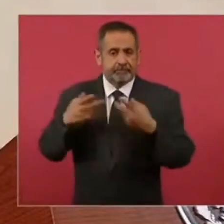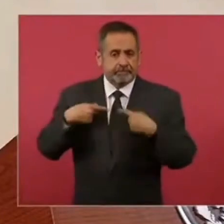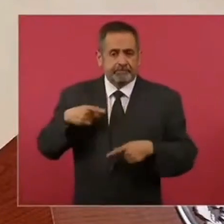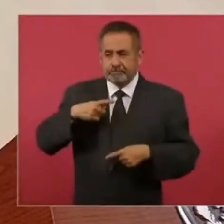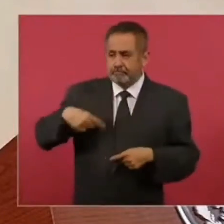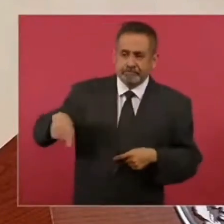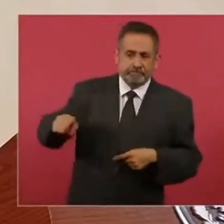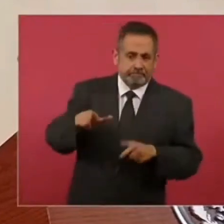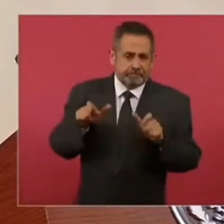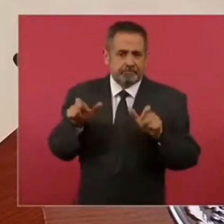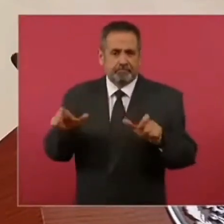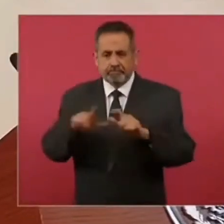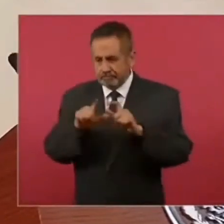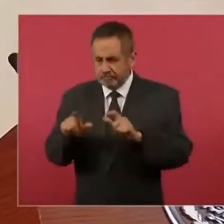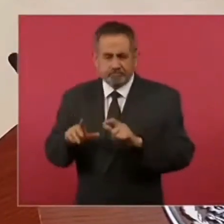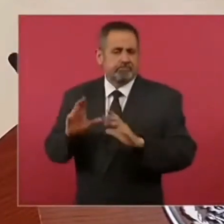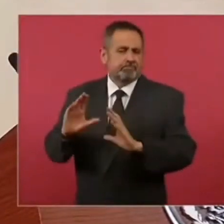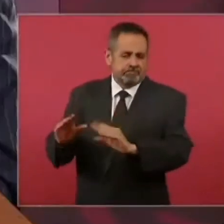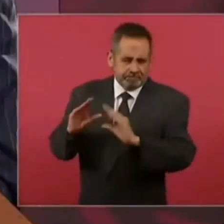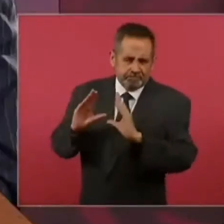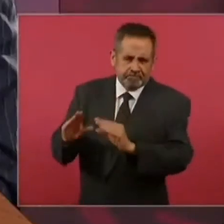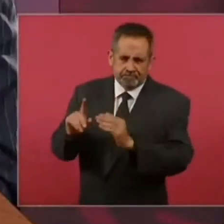formados.